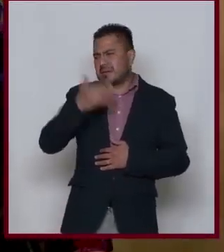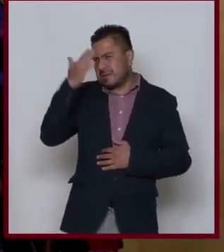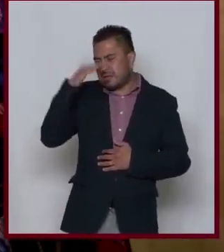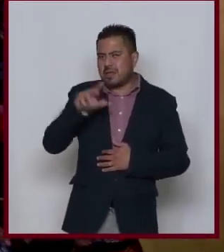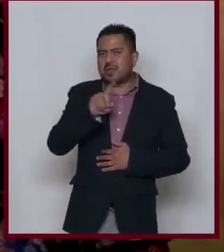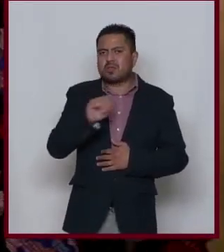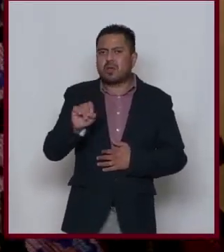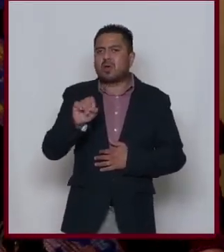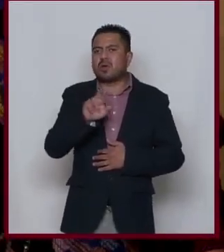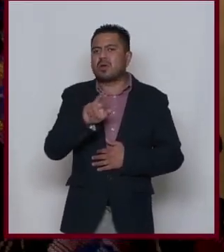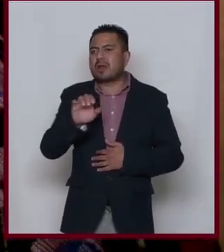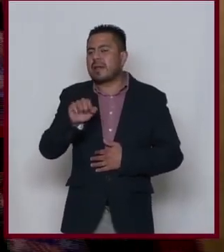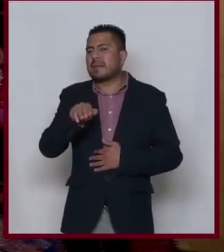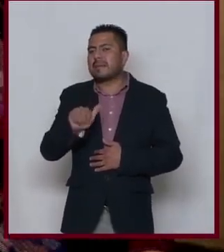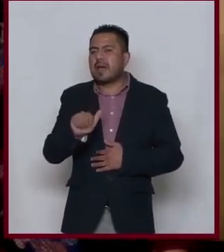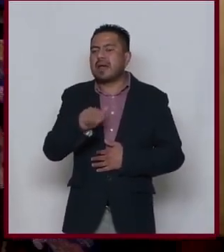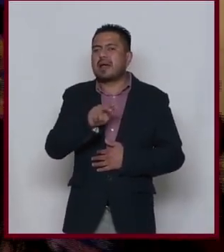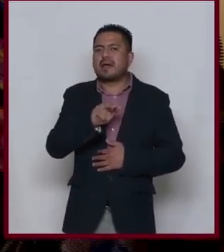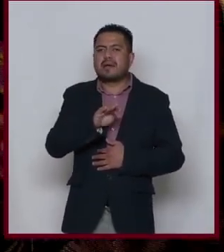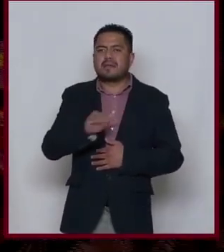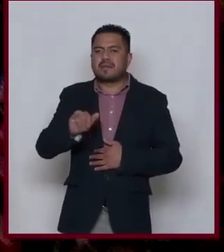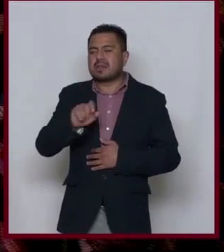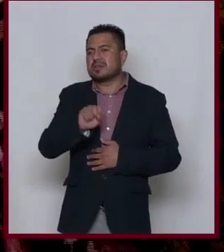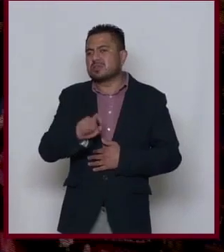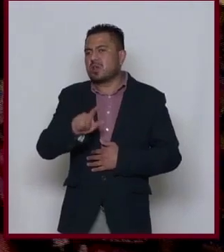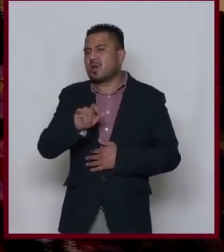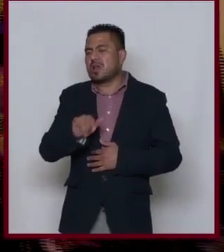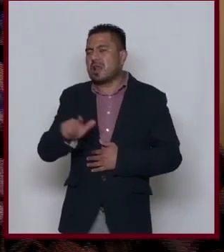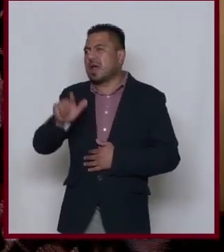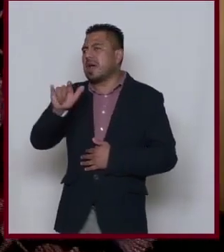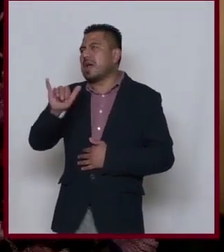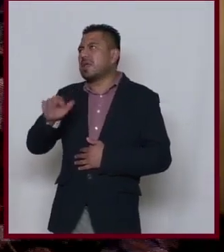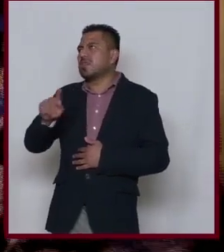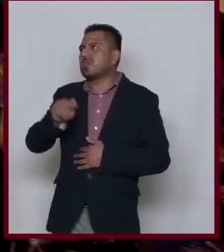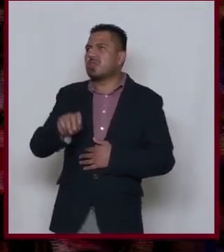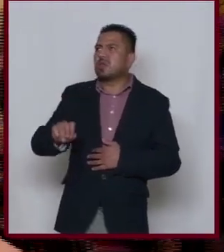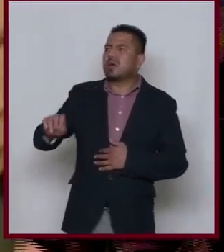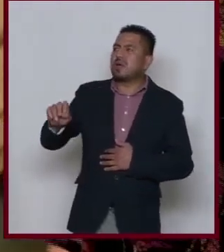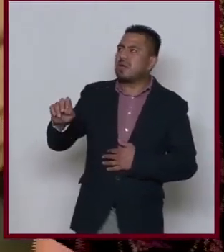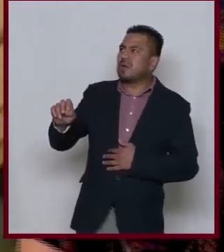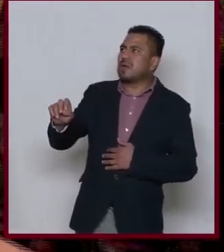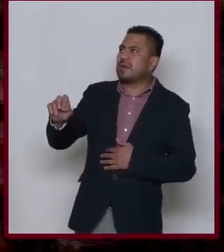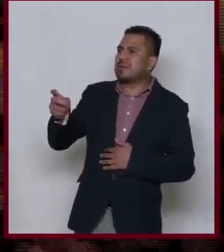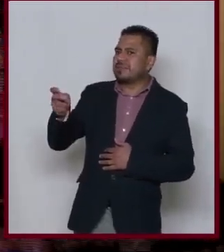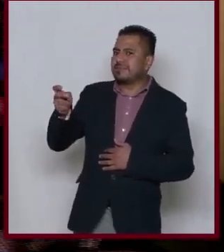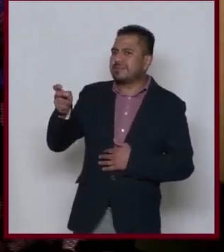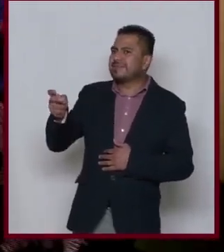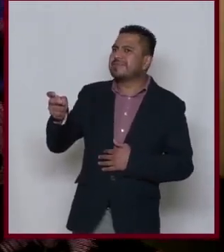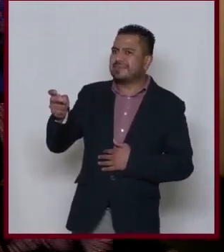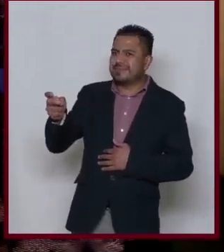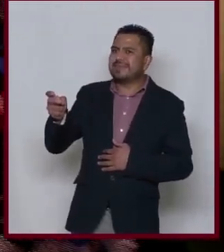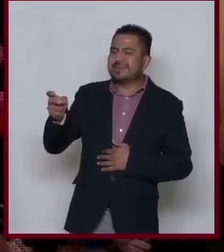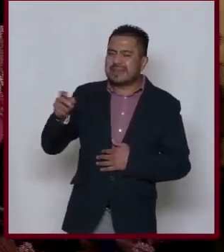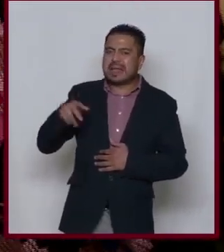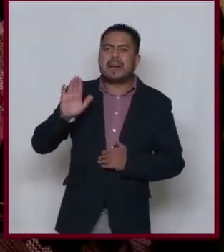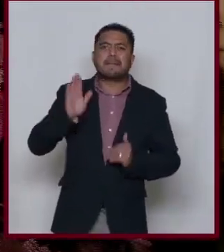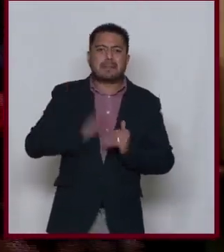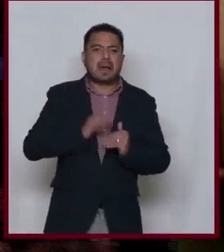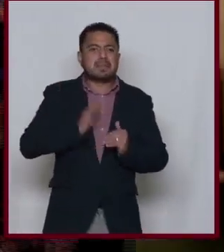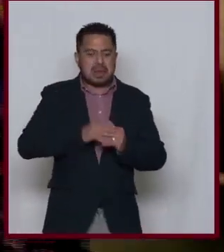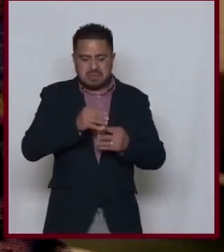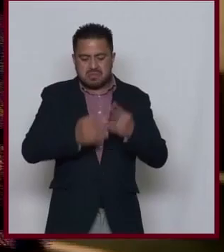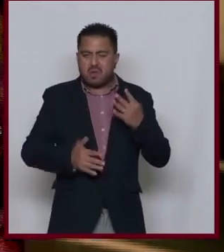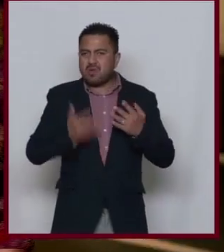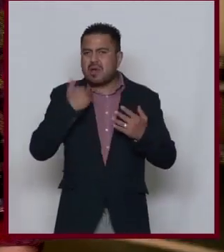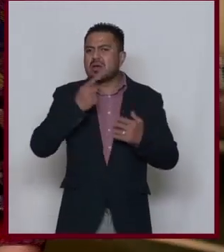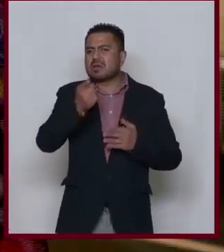Do, re, mi, fa, sol, la, si, do. Exacto. Bueno, pero ya no hay más escalas. Y